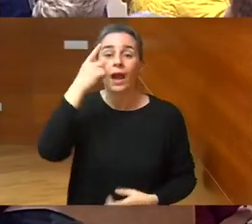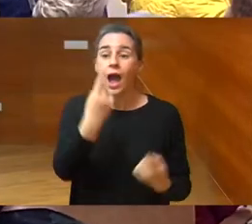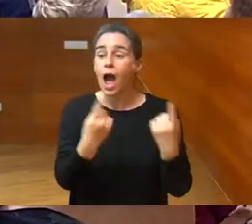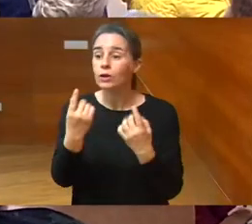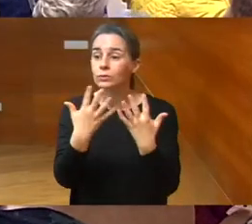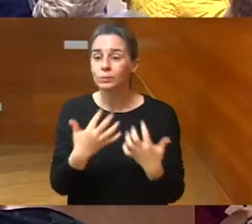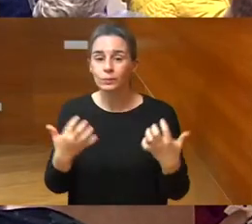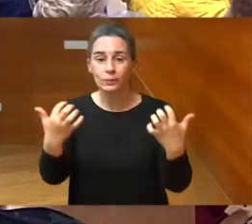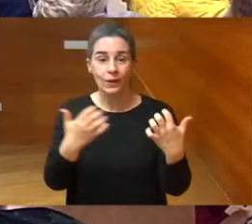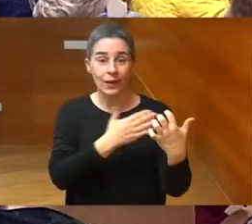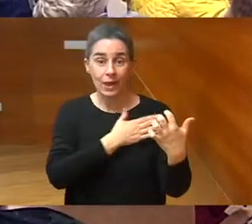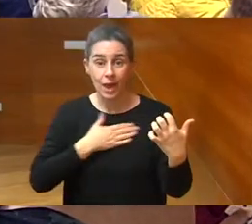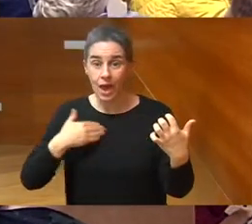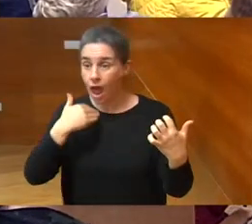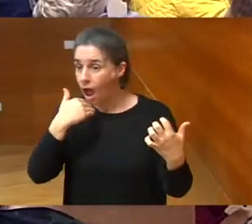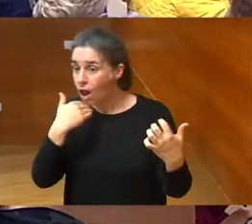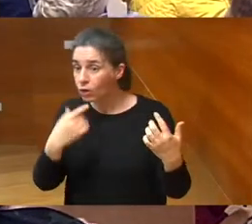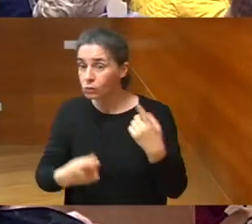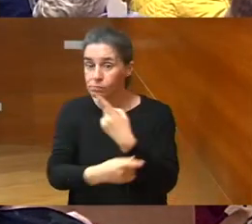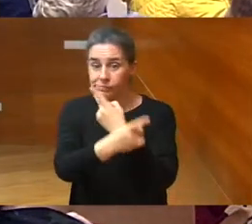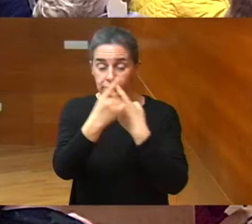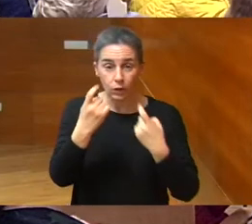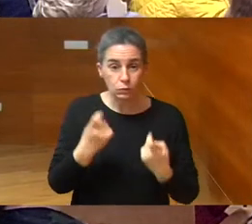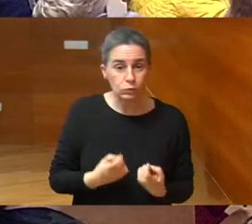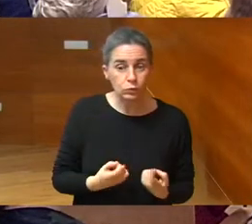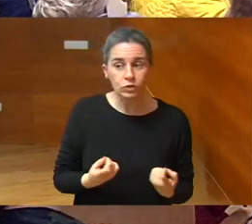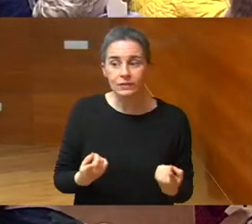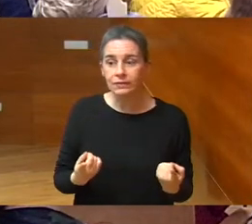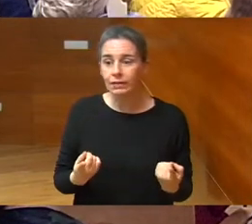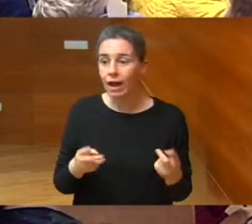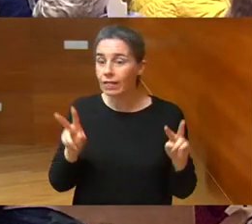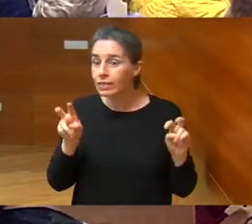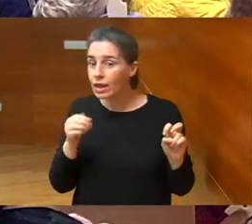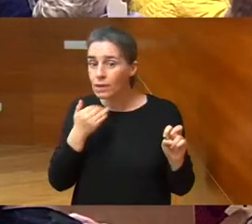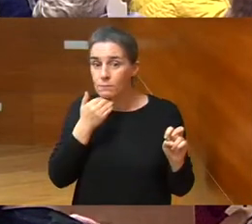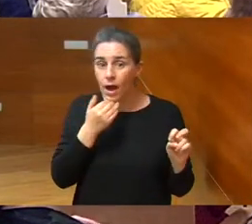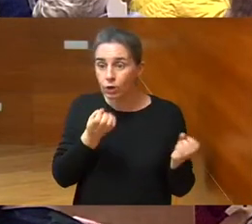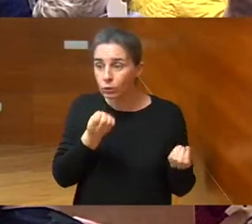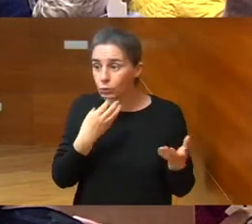se la quiere hacer alguna pregunta introducir alguna cuestión